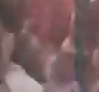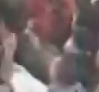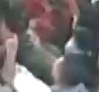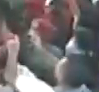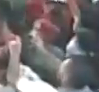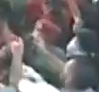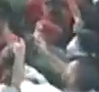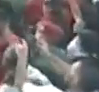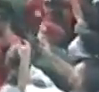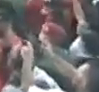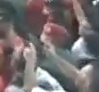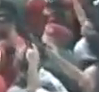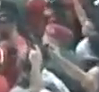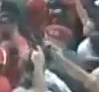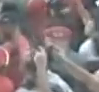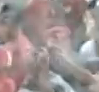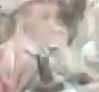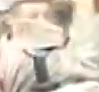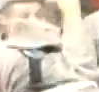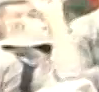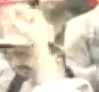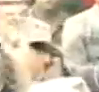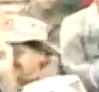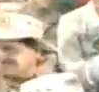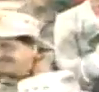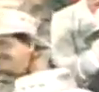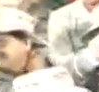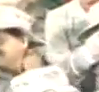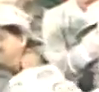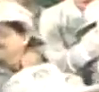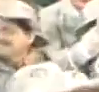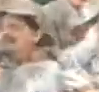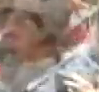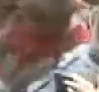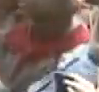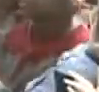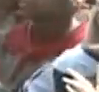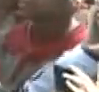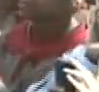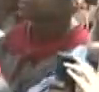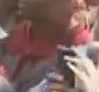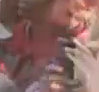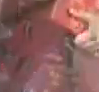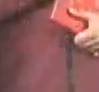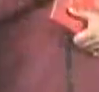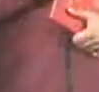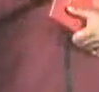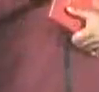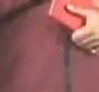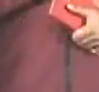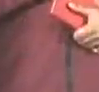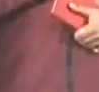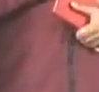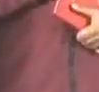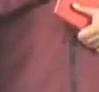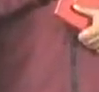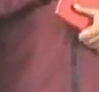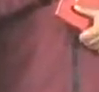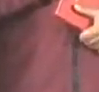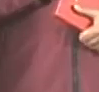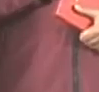Bolivariana. Quiero desde aquí enviar un saludo y un abrazo de admiración a todos mis hermanos y